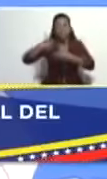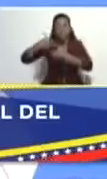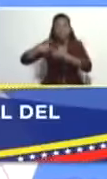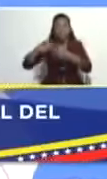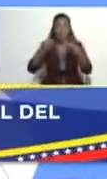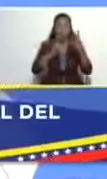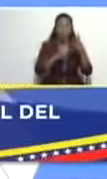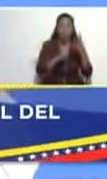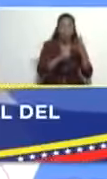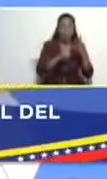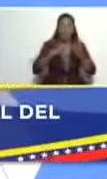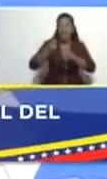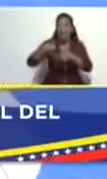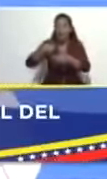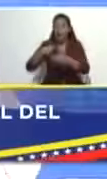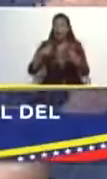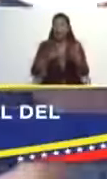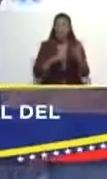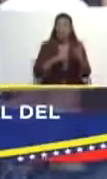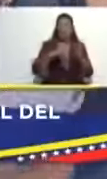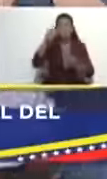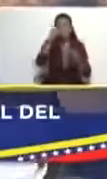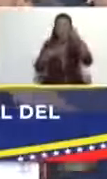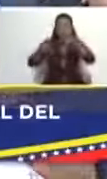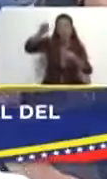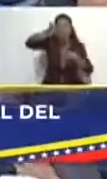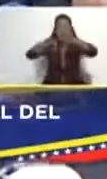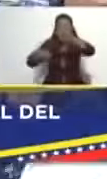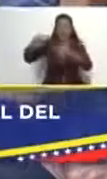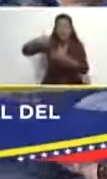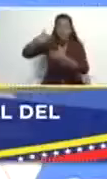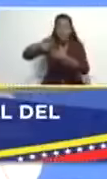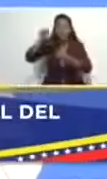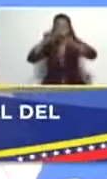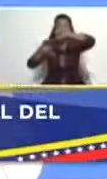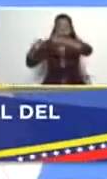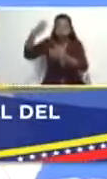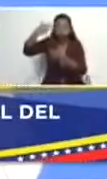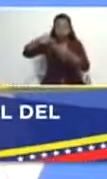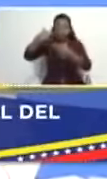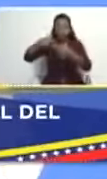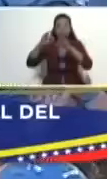petróleo, gas, petroquímica,